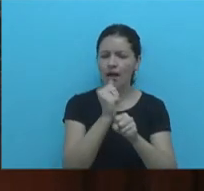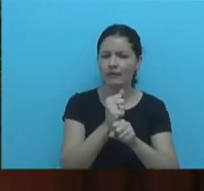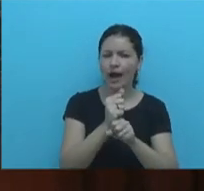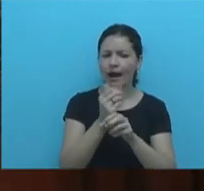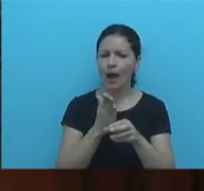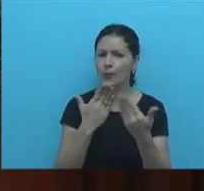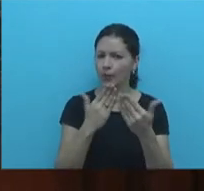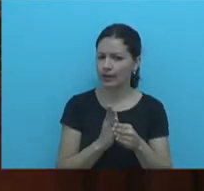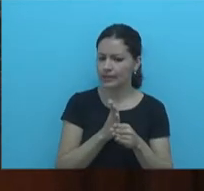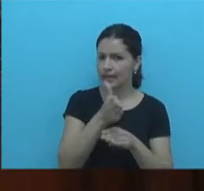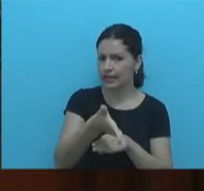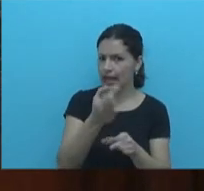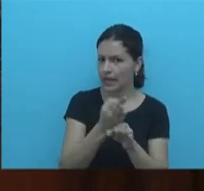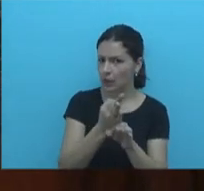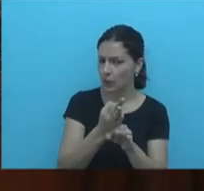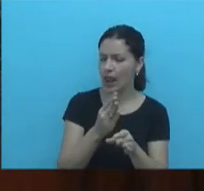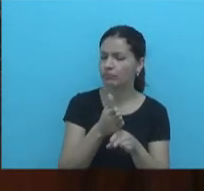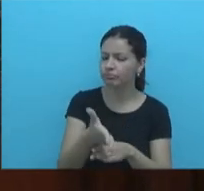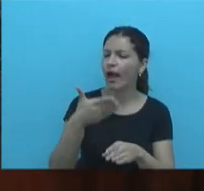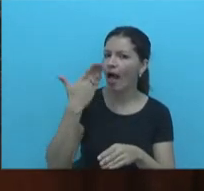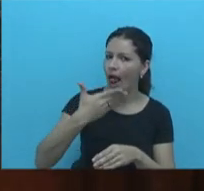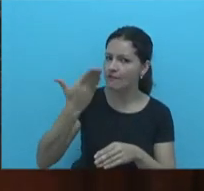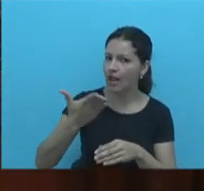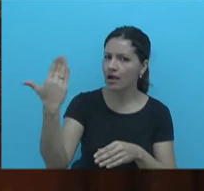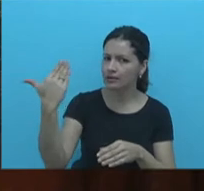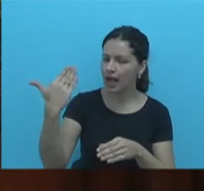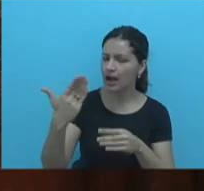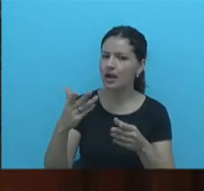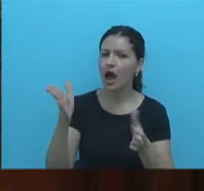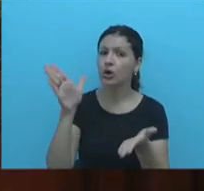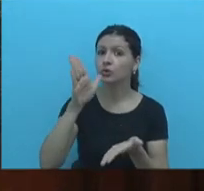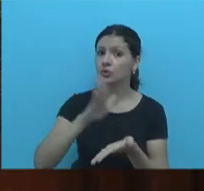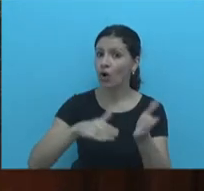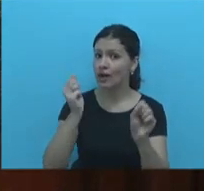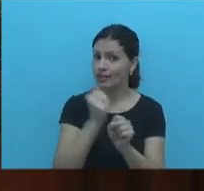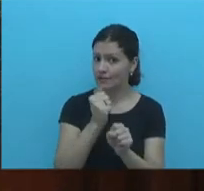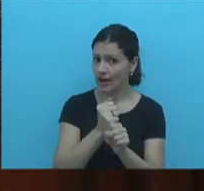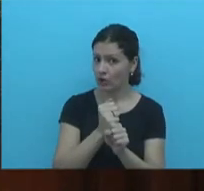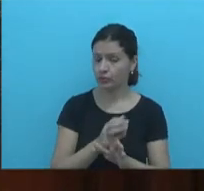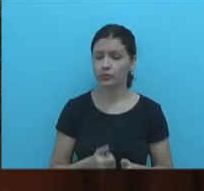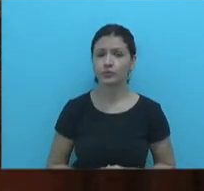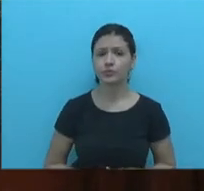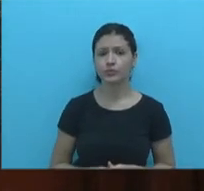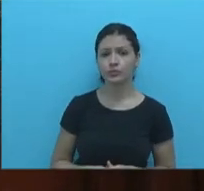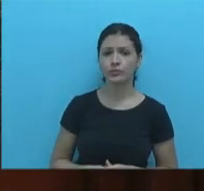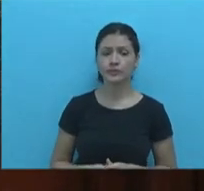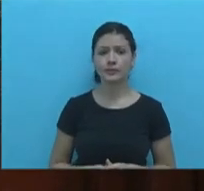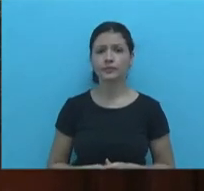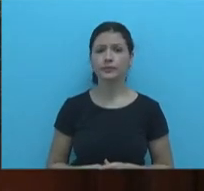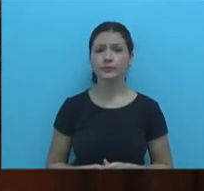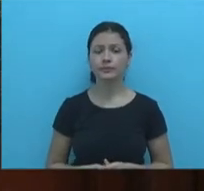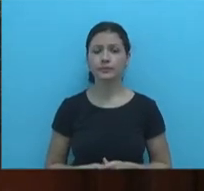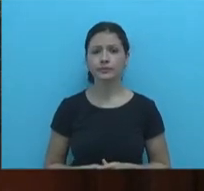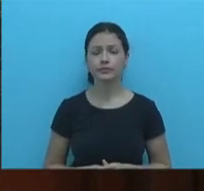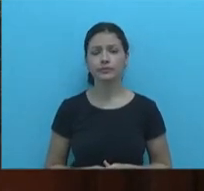llevarán a cabo en la tercera etapa del taller, la de investigación. Título segundo, de fondo para la provisión de los